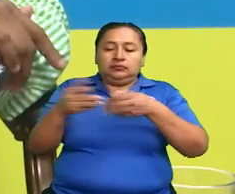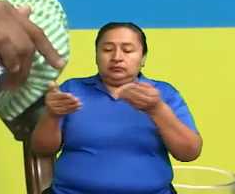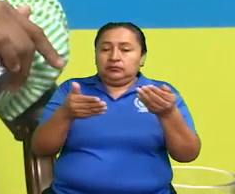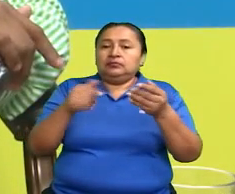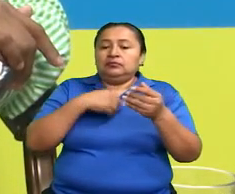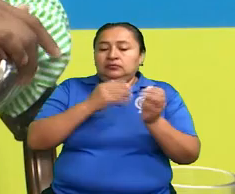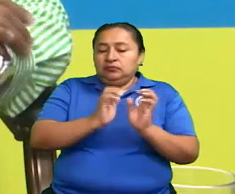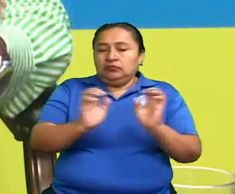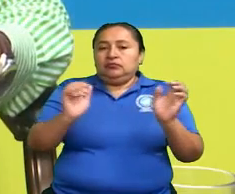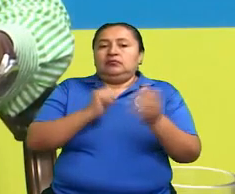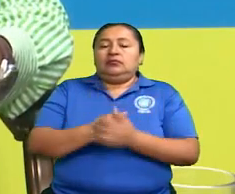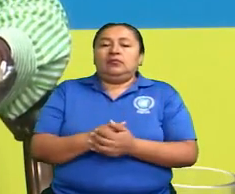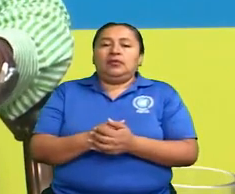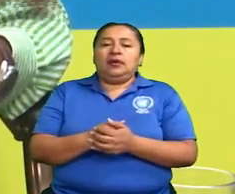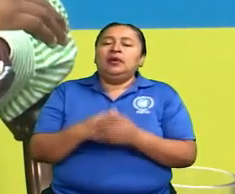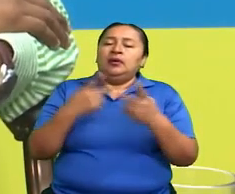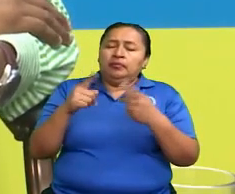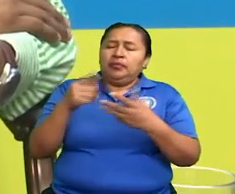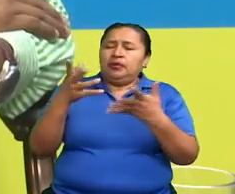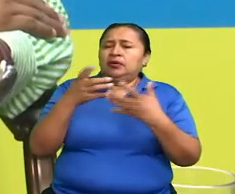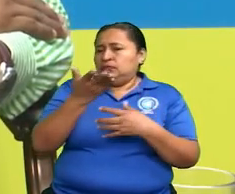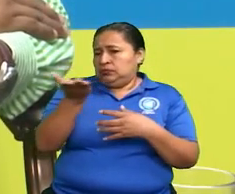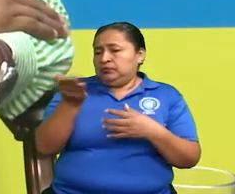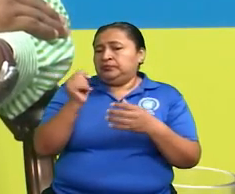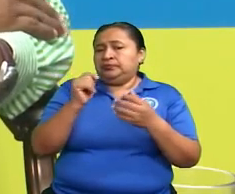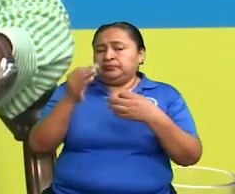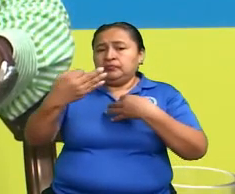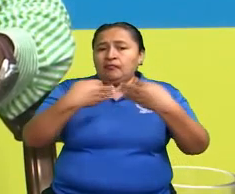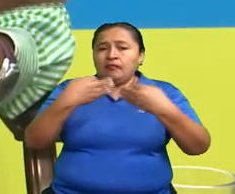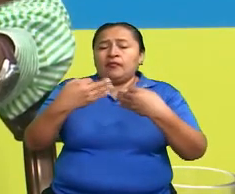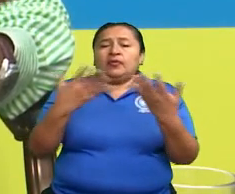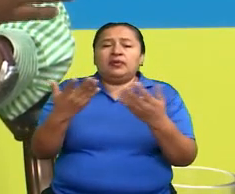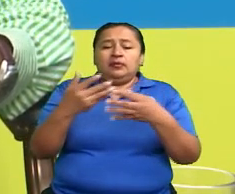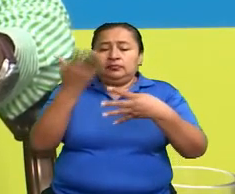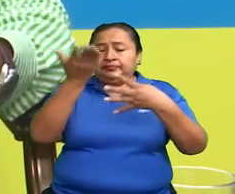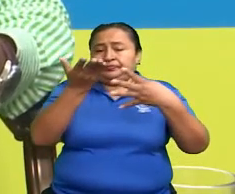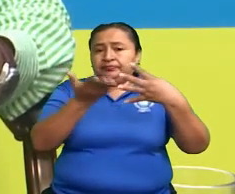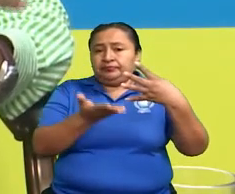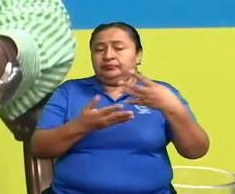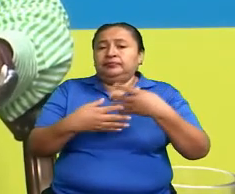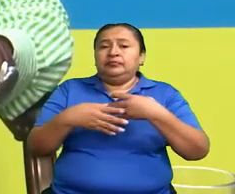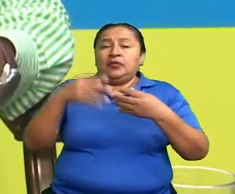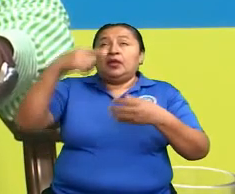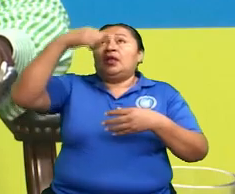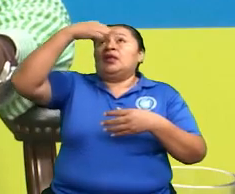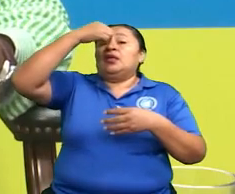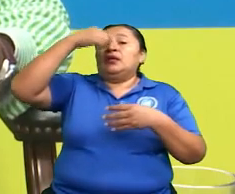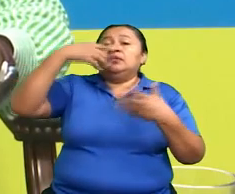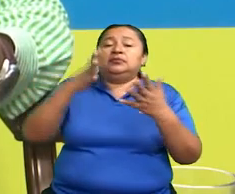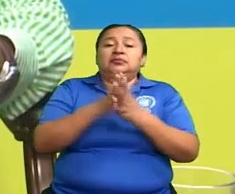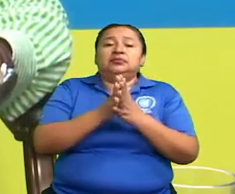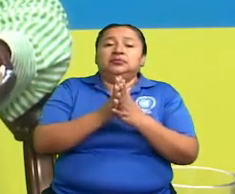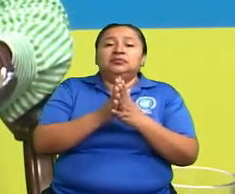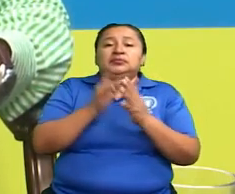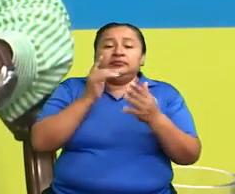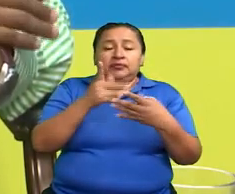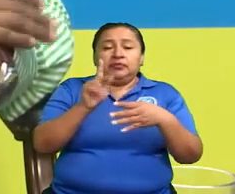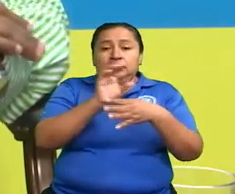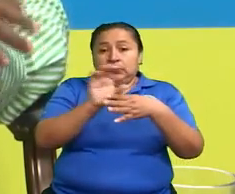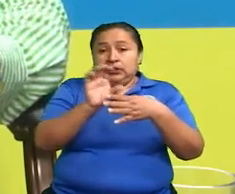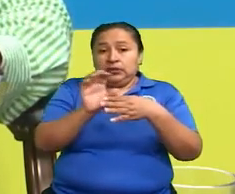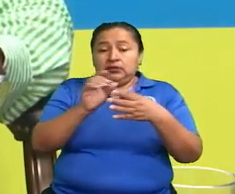nuestros niños y niñas. Pero quiero que usted me explique, ¿qué es el esquema de vacunación? Yo estoy diciendo que es una calendarización, pero usted